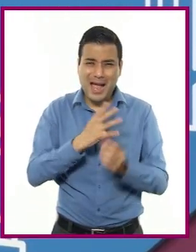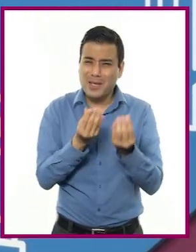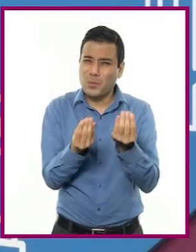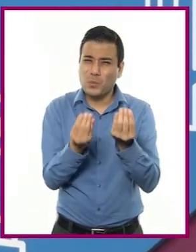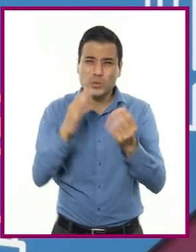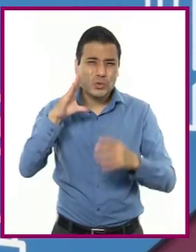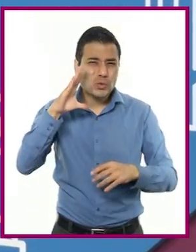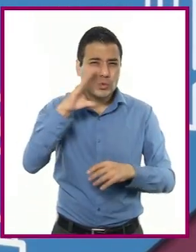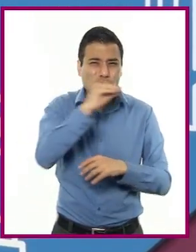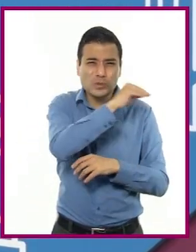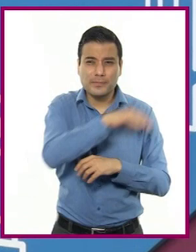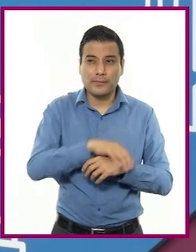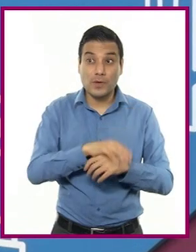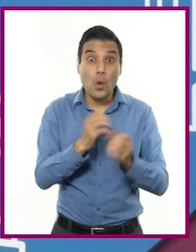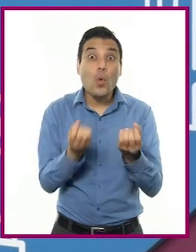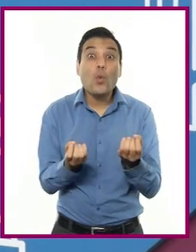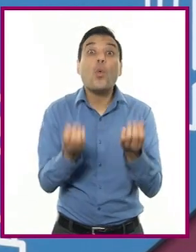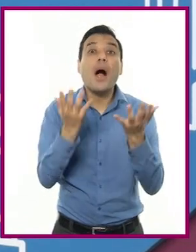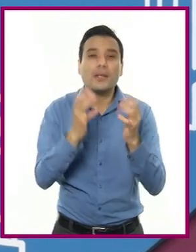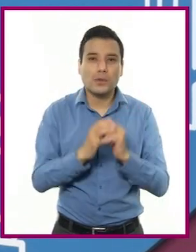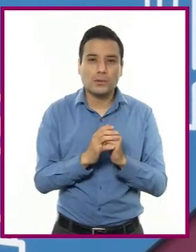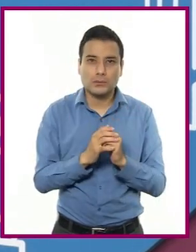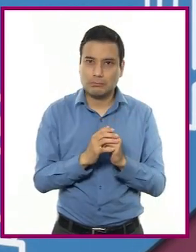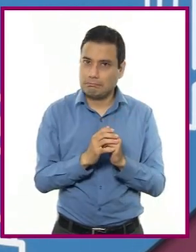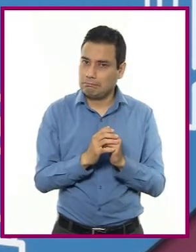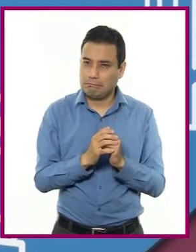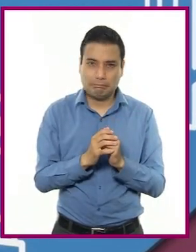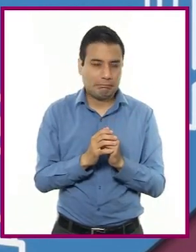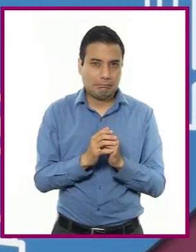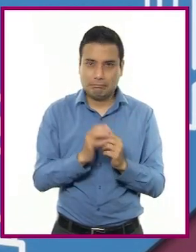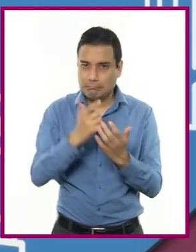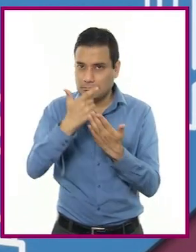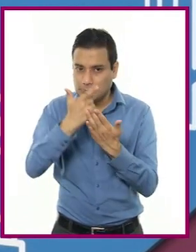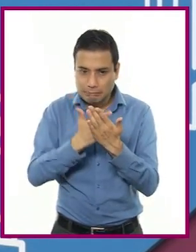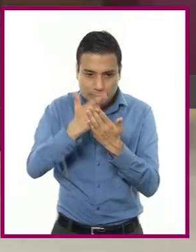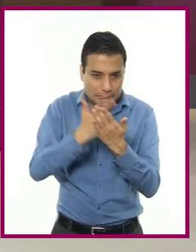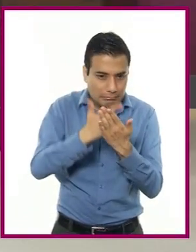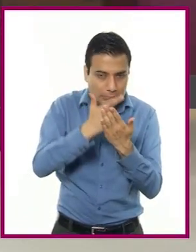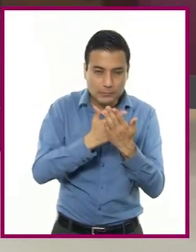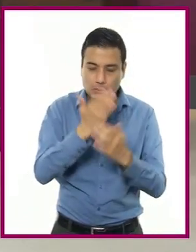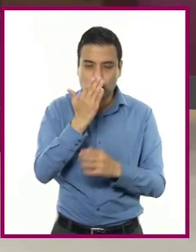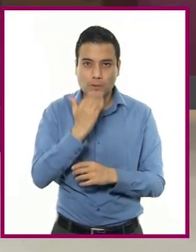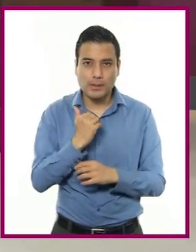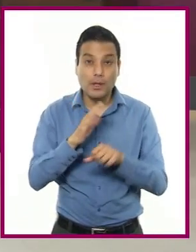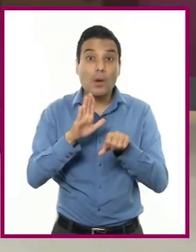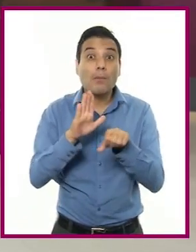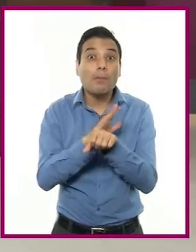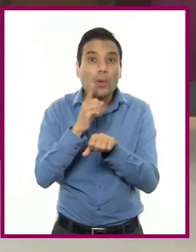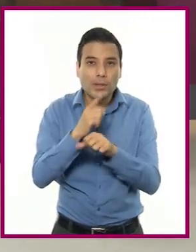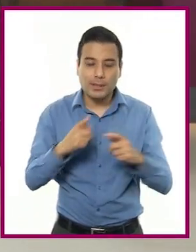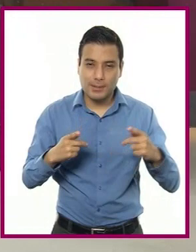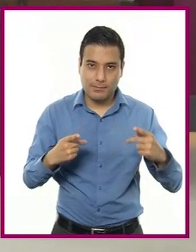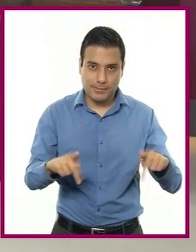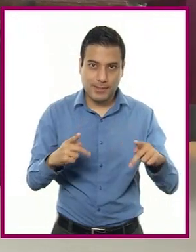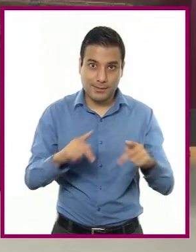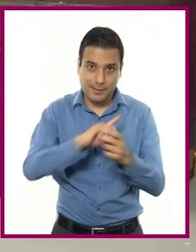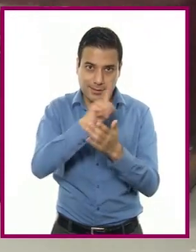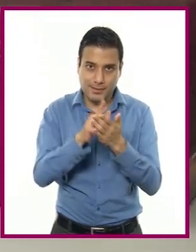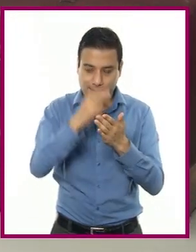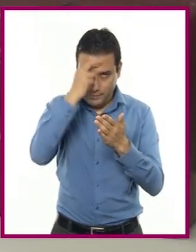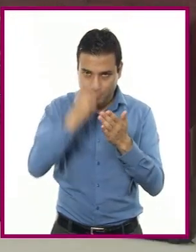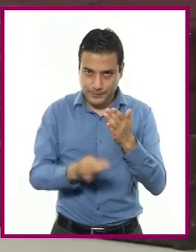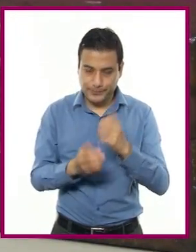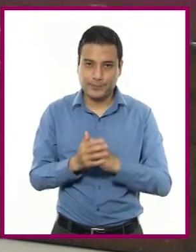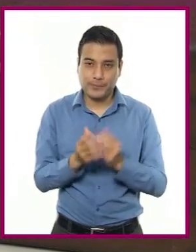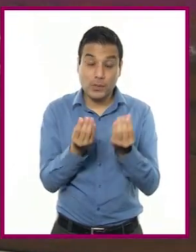registro exacto de cuántos llegaron, pues su venta no fue siempre legal. Pronto, algunos africanos y